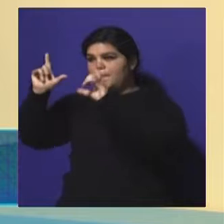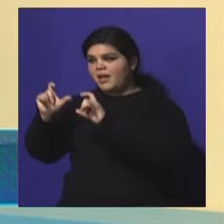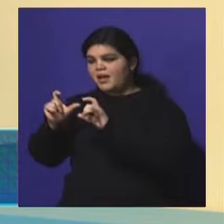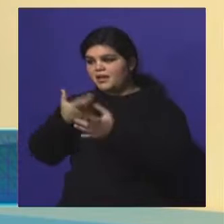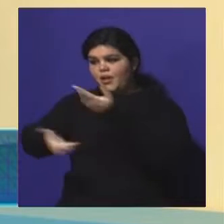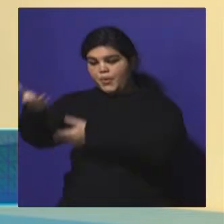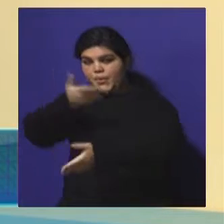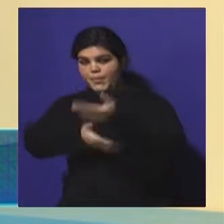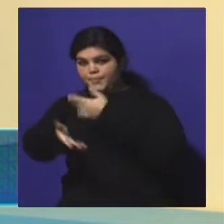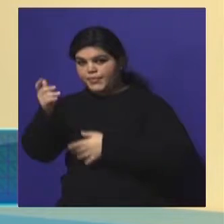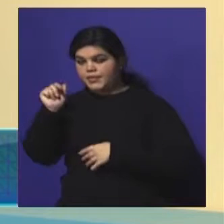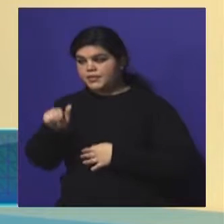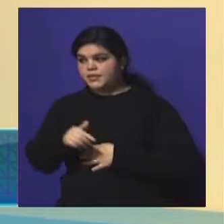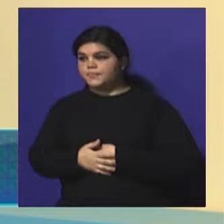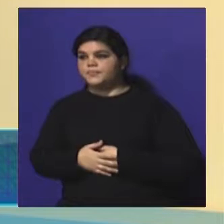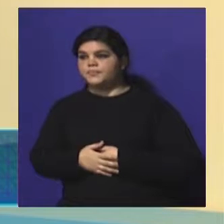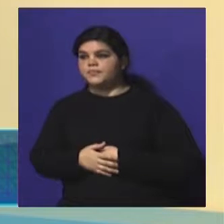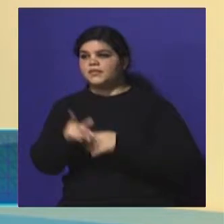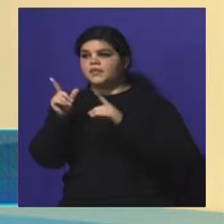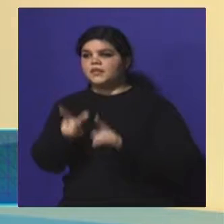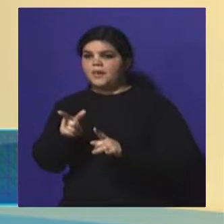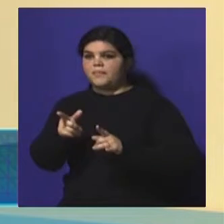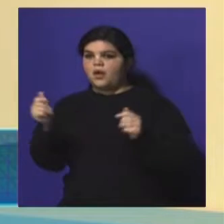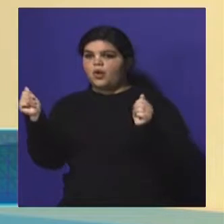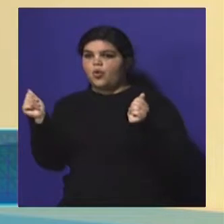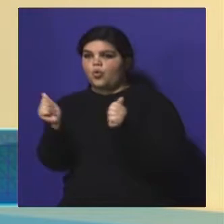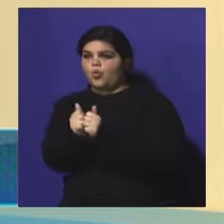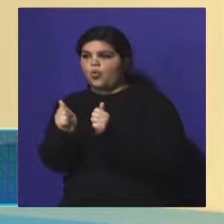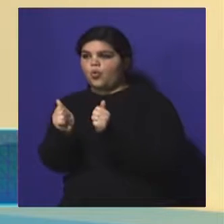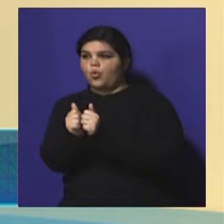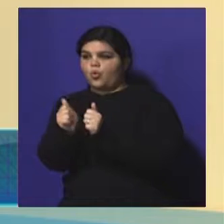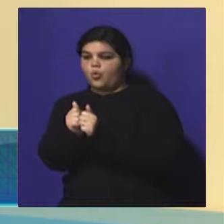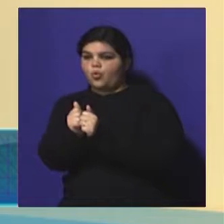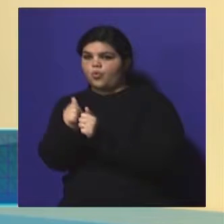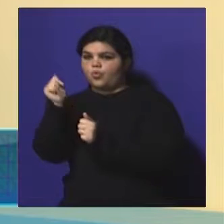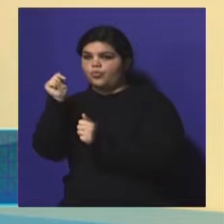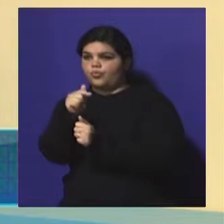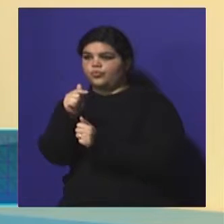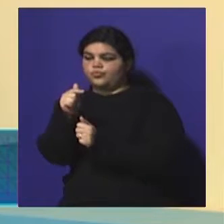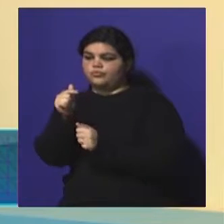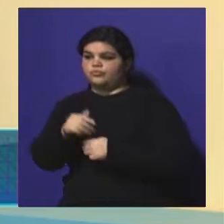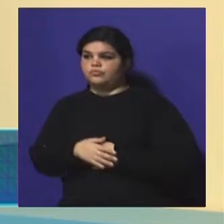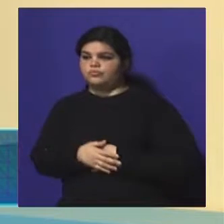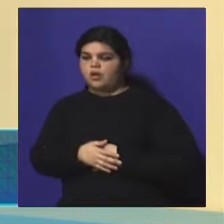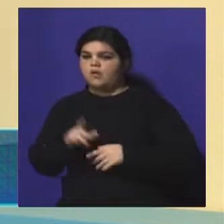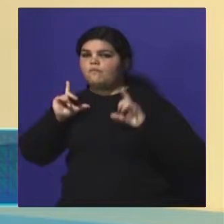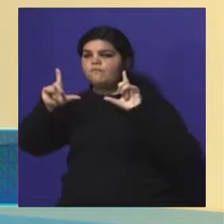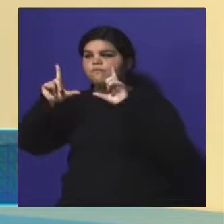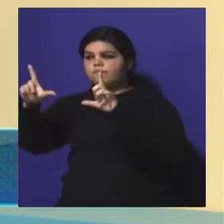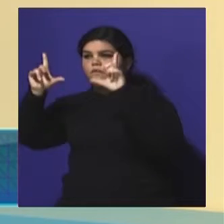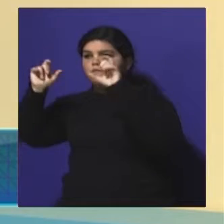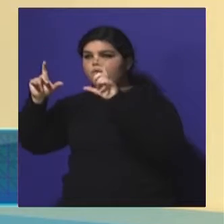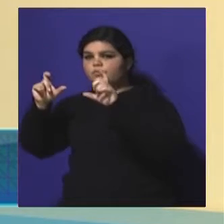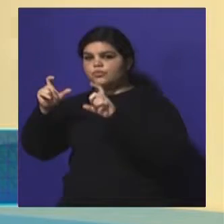compartiendo y acompañando el relato de Noelia, eran concretamente, son fotos de Axel Lloret,